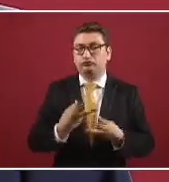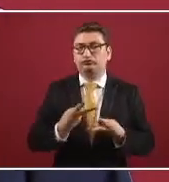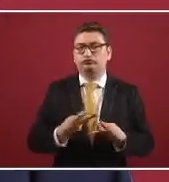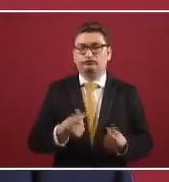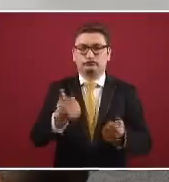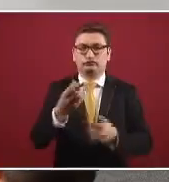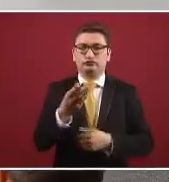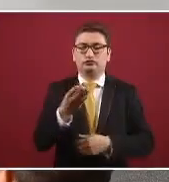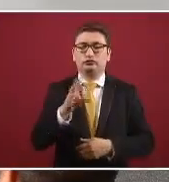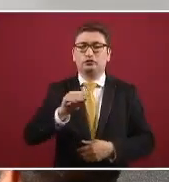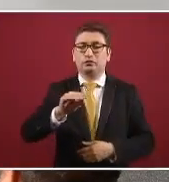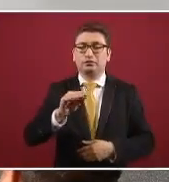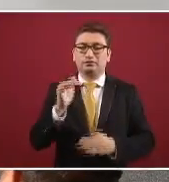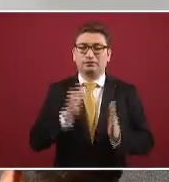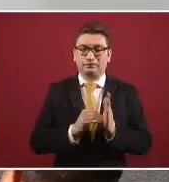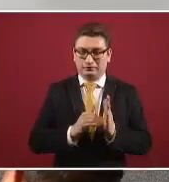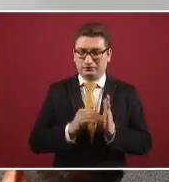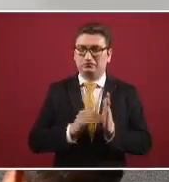tres veces más.